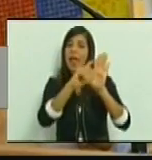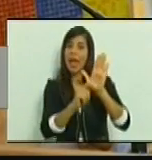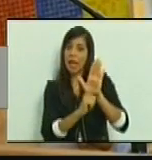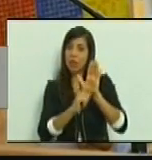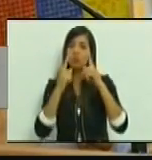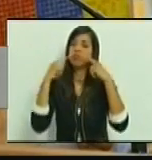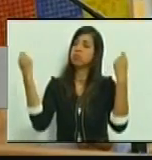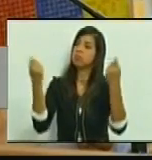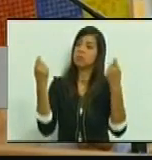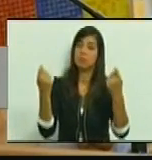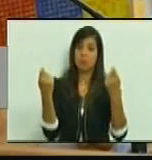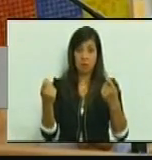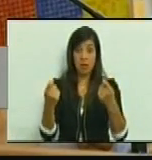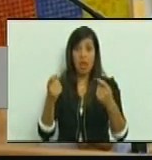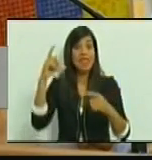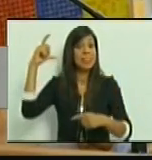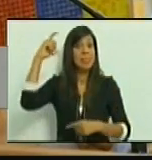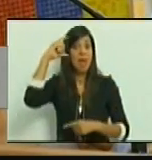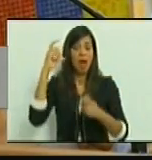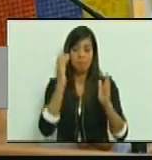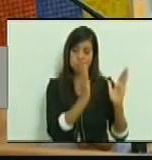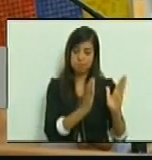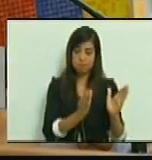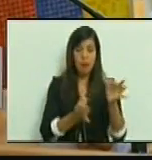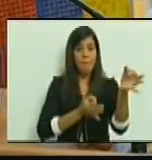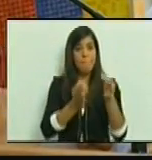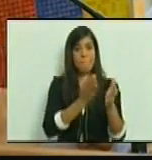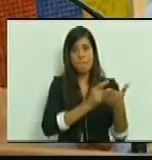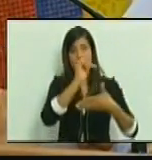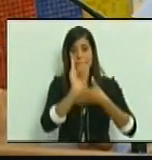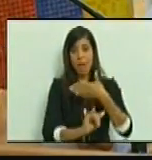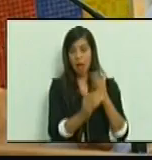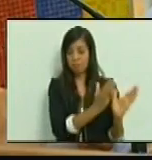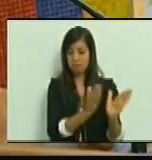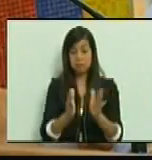sobre convocatoria y programación de las elecciones de alcaldes,